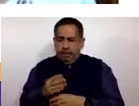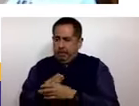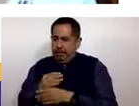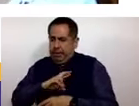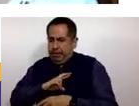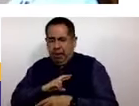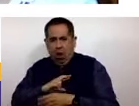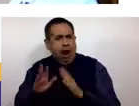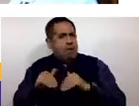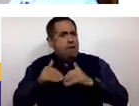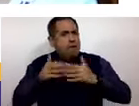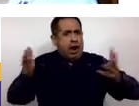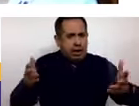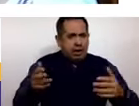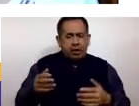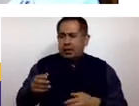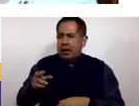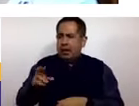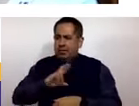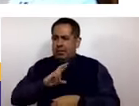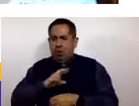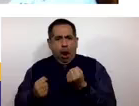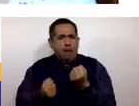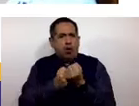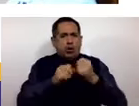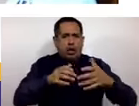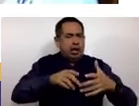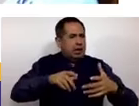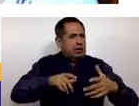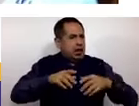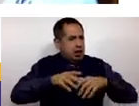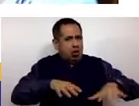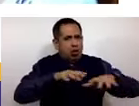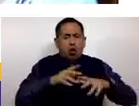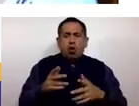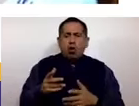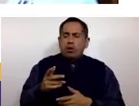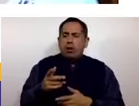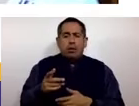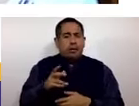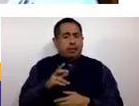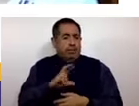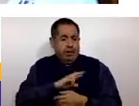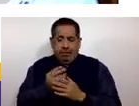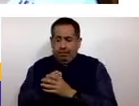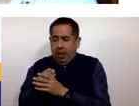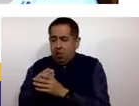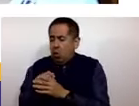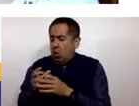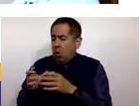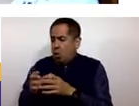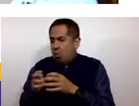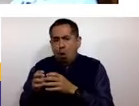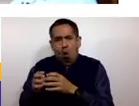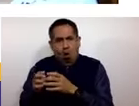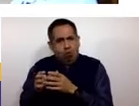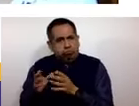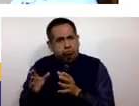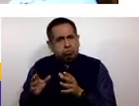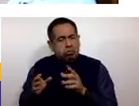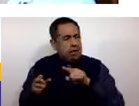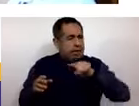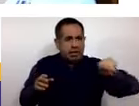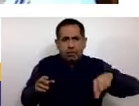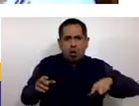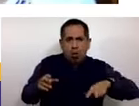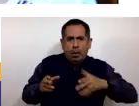que sostiene la vida pública además, pues con todo esto que estamos diciendo, cómo el ámbito de lo privado puede ir entrando también a estos